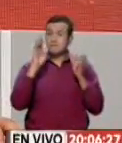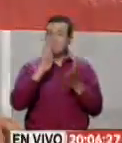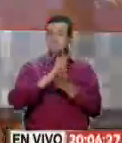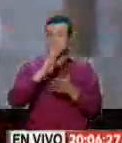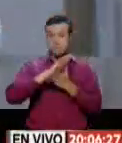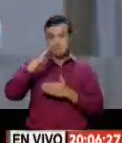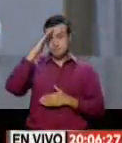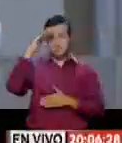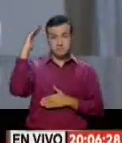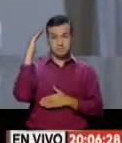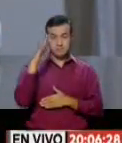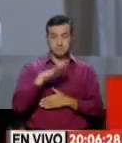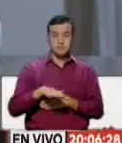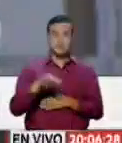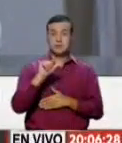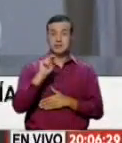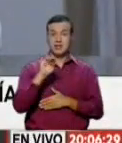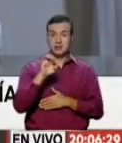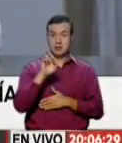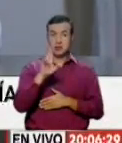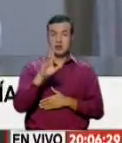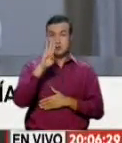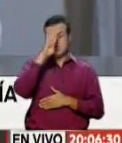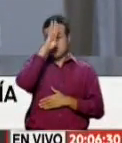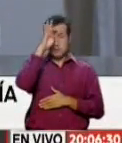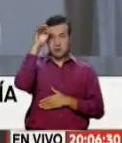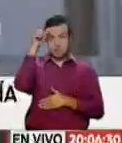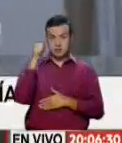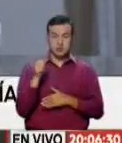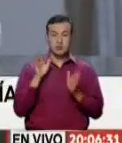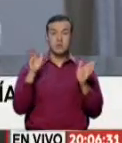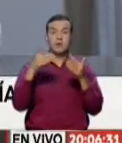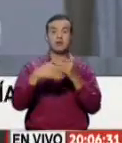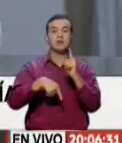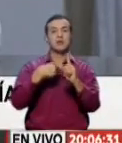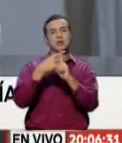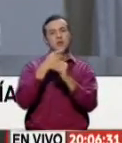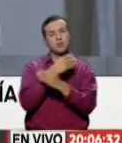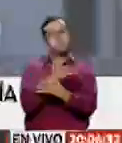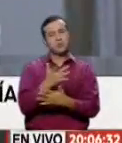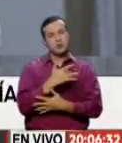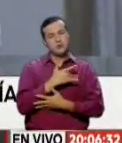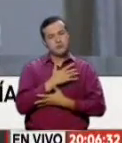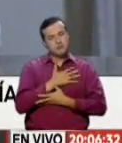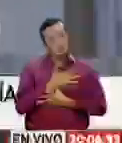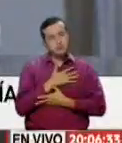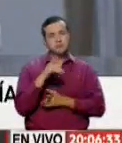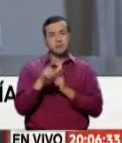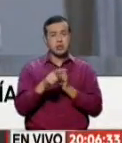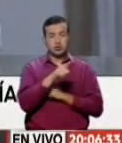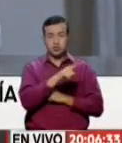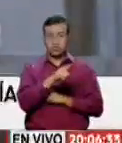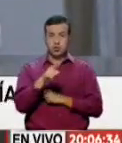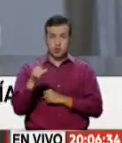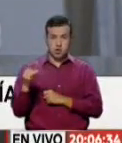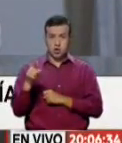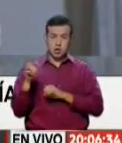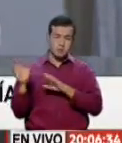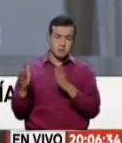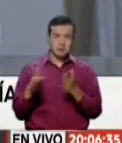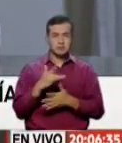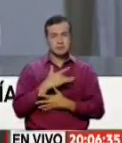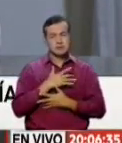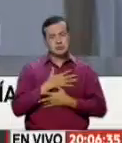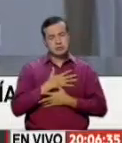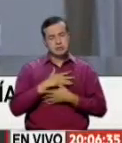de Policía General Santander, el Papa Francisco, desde el Vaticano, expresó su cercanía con las víctimas del atentado terrorista y